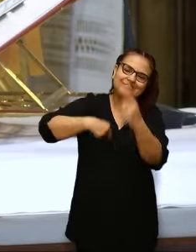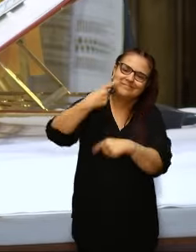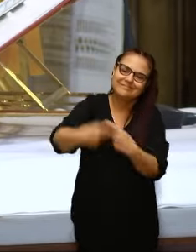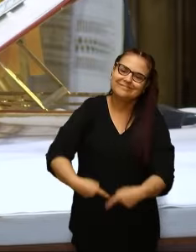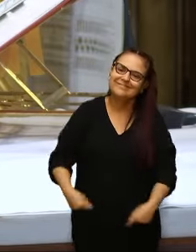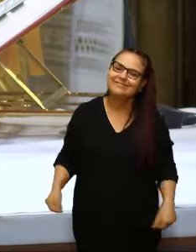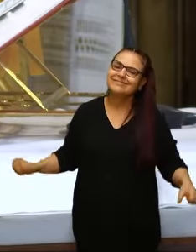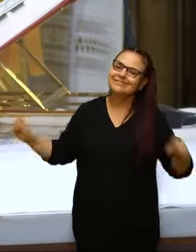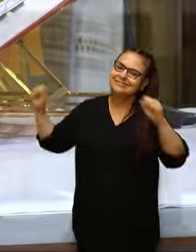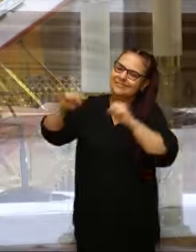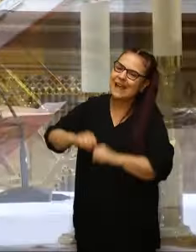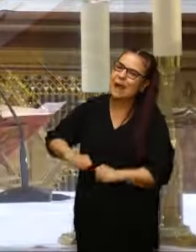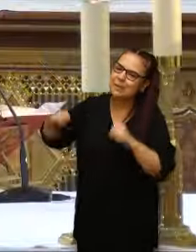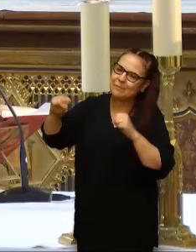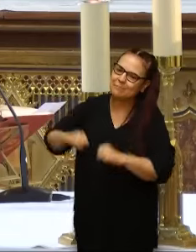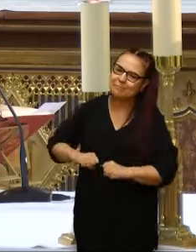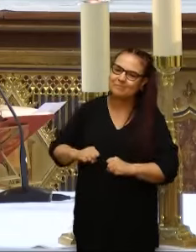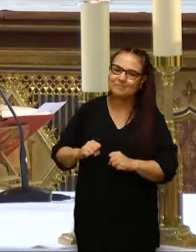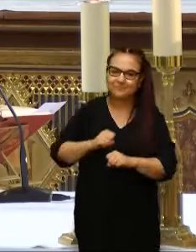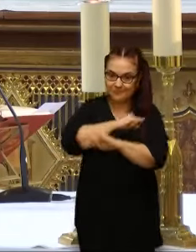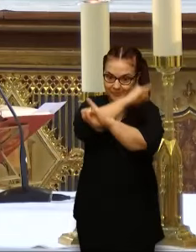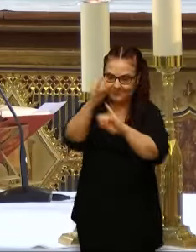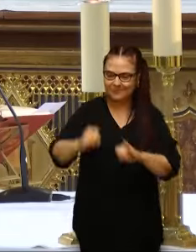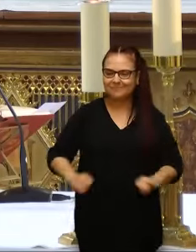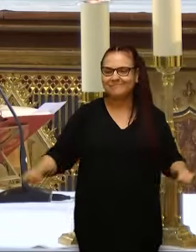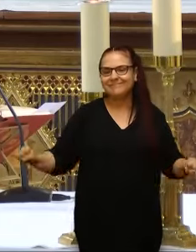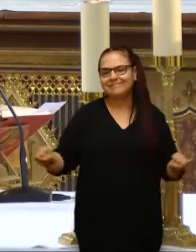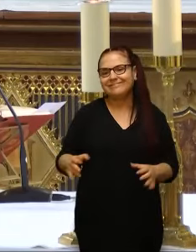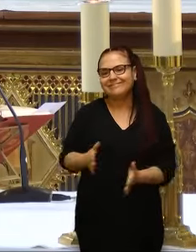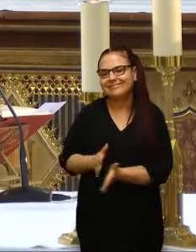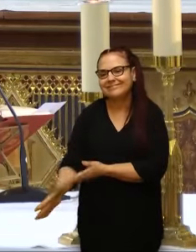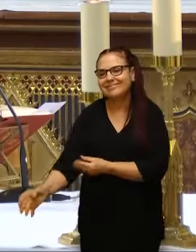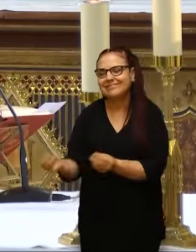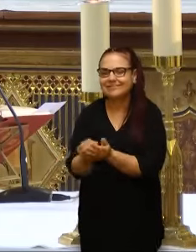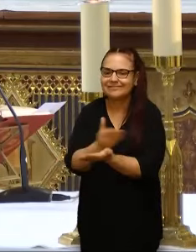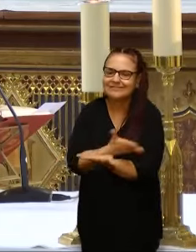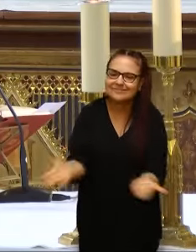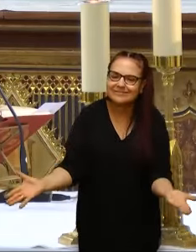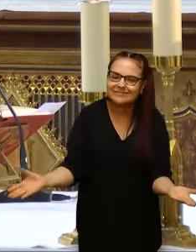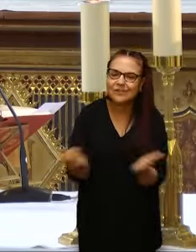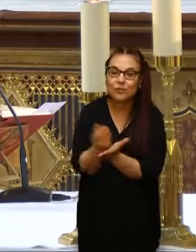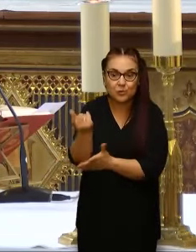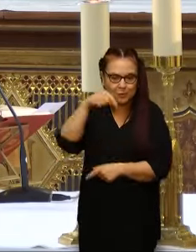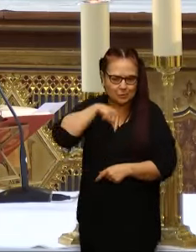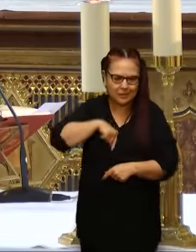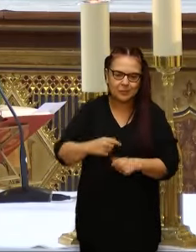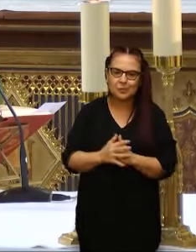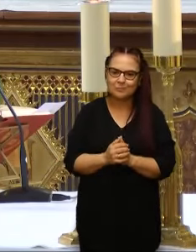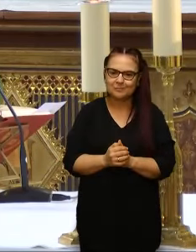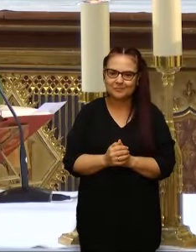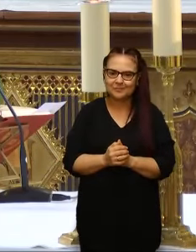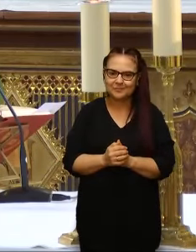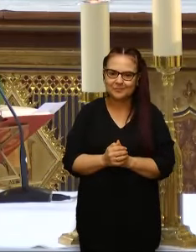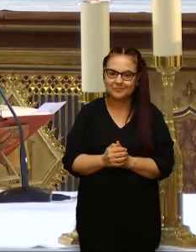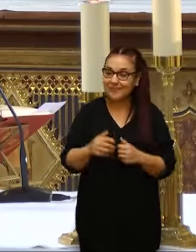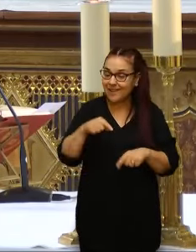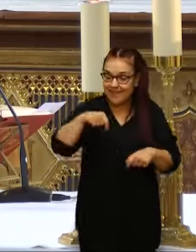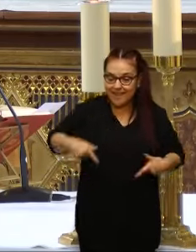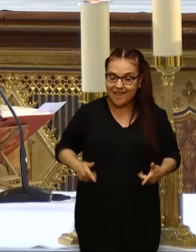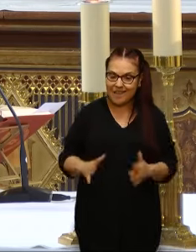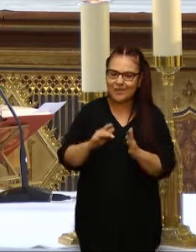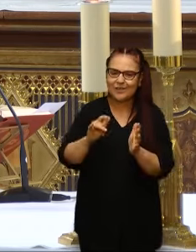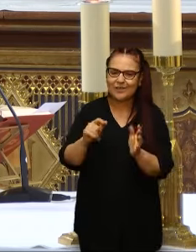los siglos de los siglos, la paz del Señor esté siempre con vosotros. Como hijos de